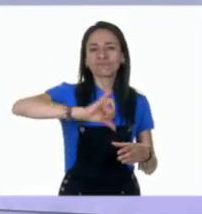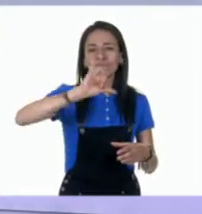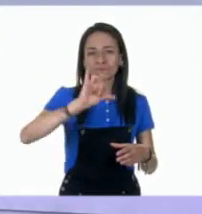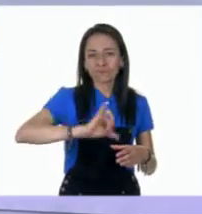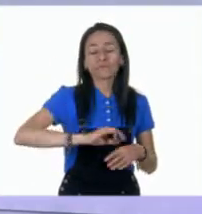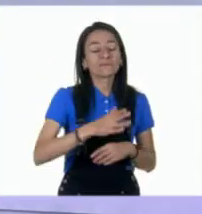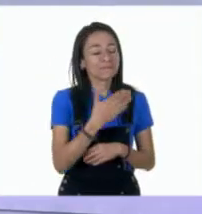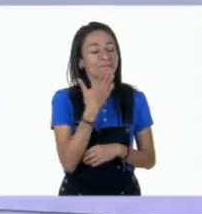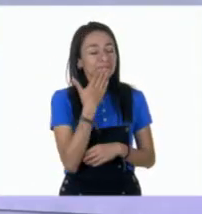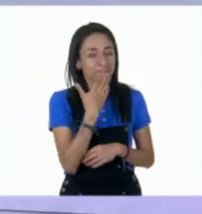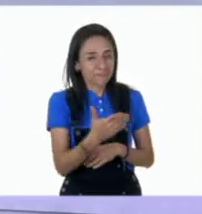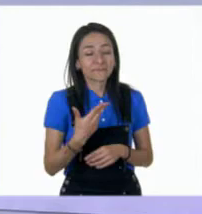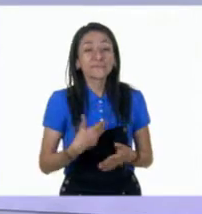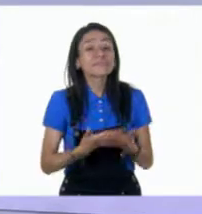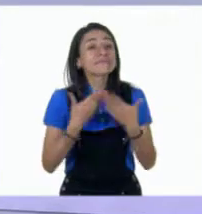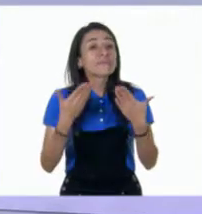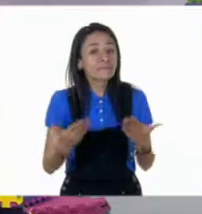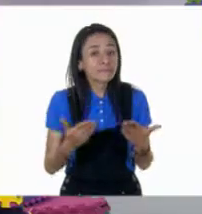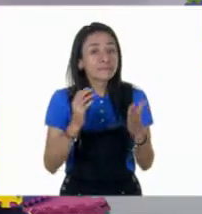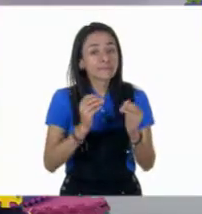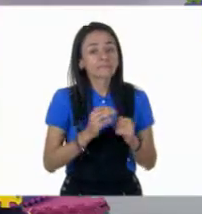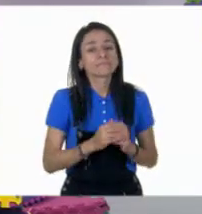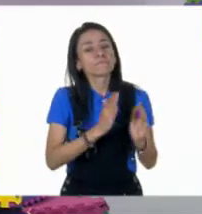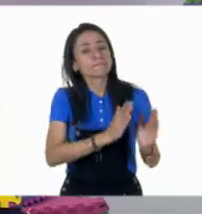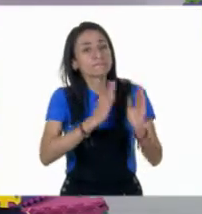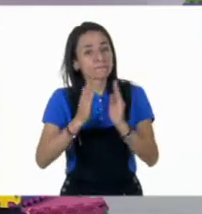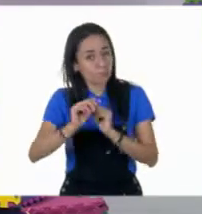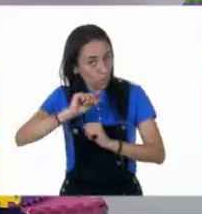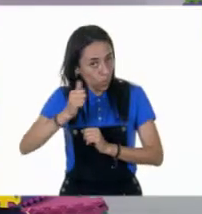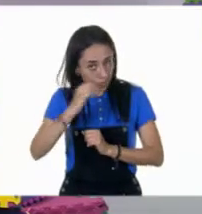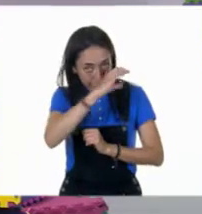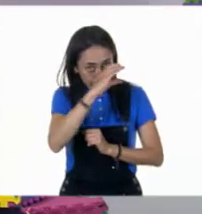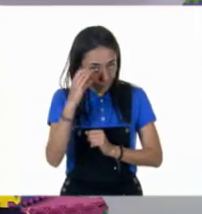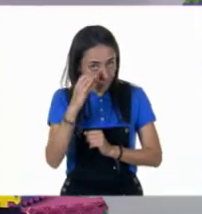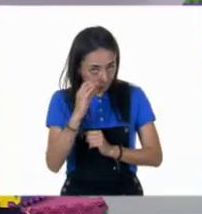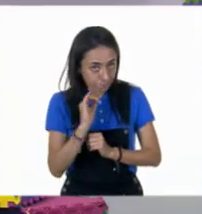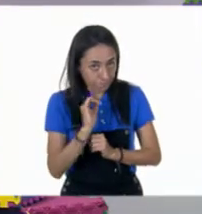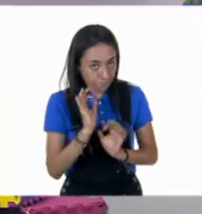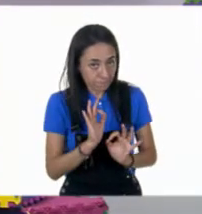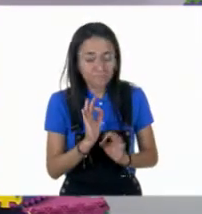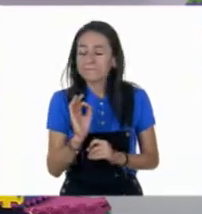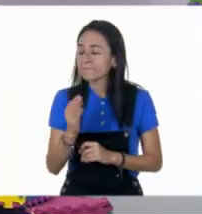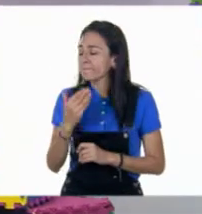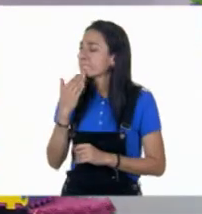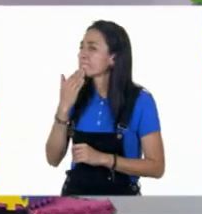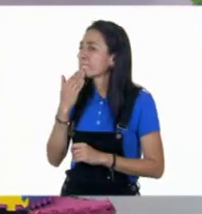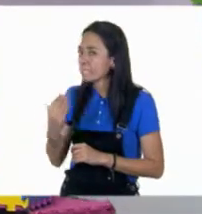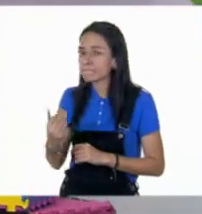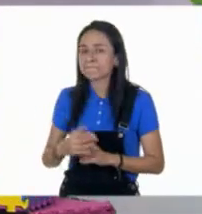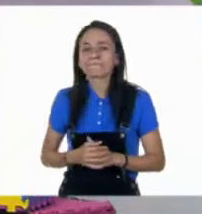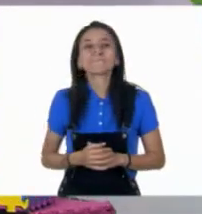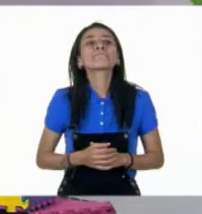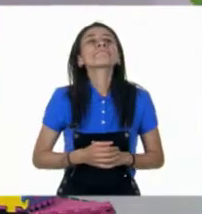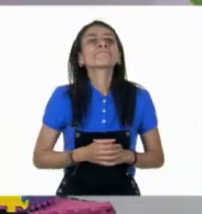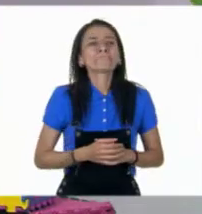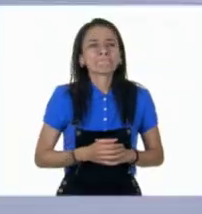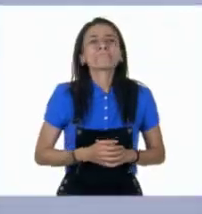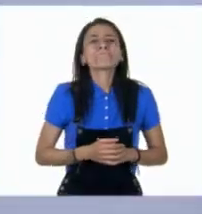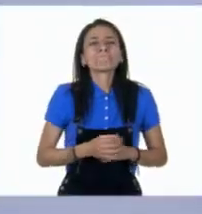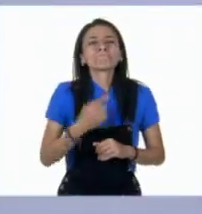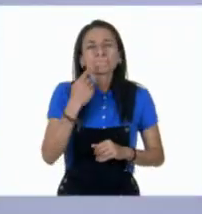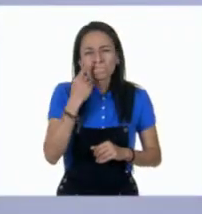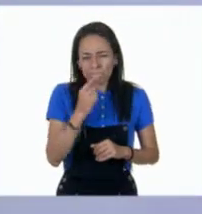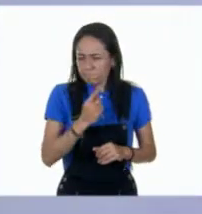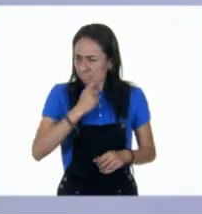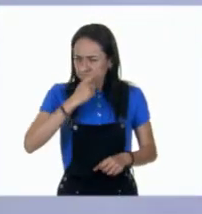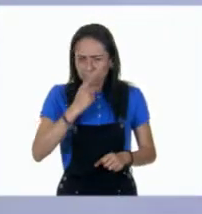Bien, ahora vamos a continuar con la siguiente imagen, ¿te parece? Muy bien. ¿Qué te parece si vamos a observarla primero